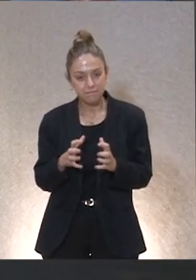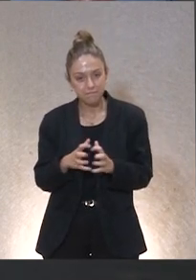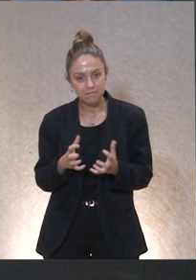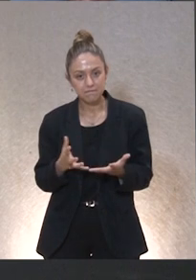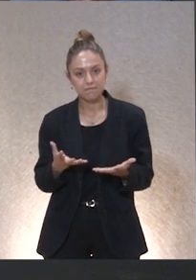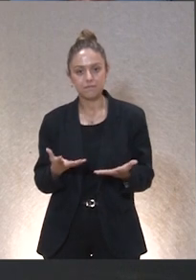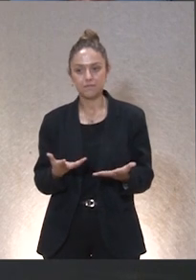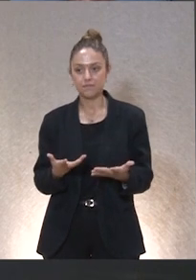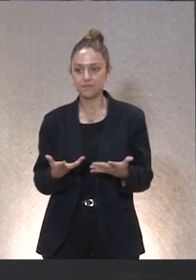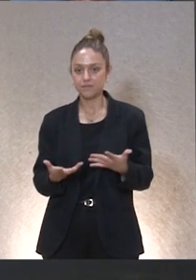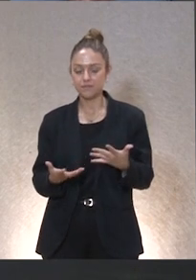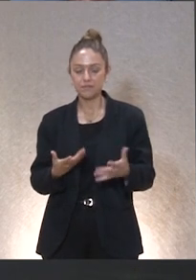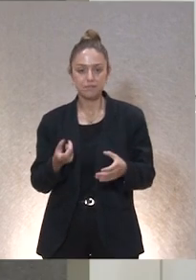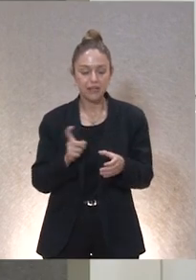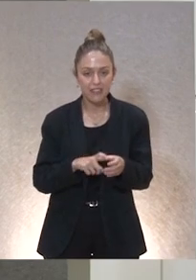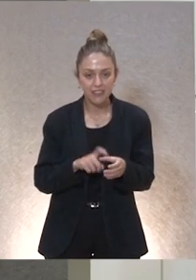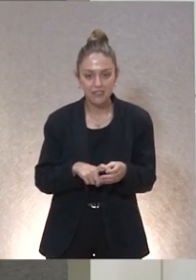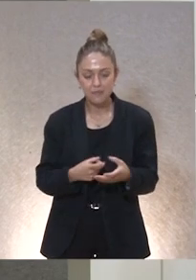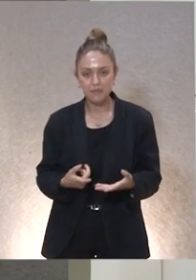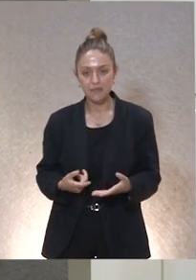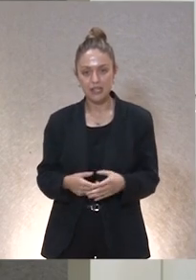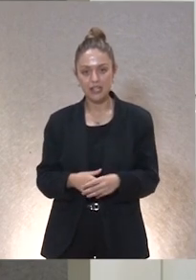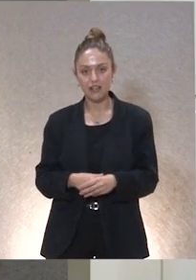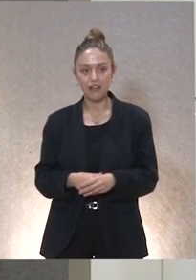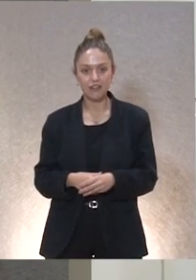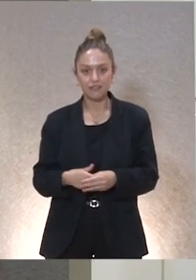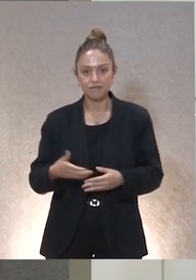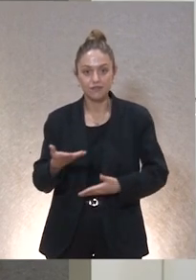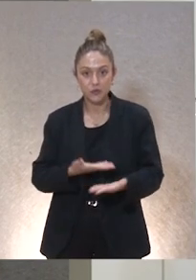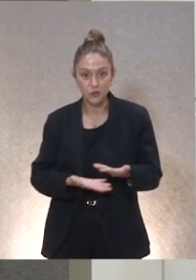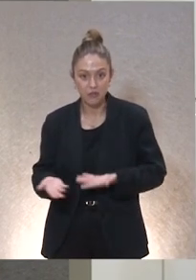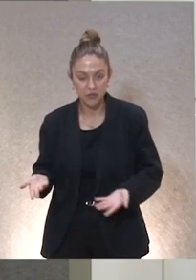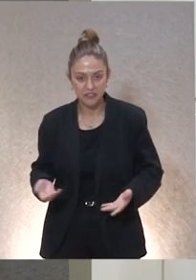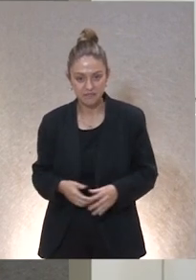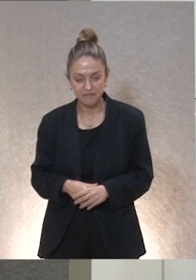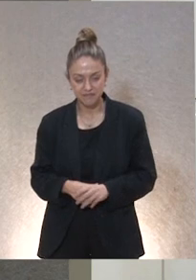por participar y y por colaborar no